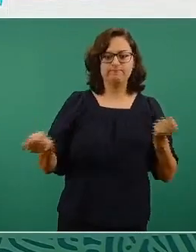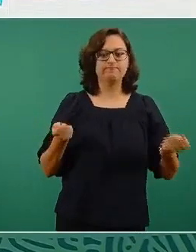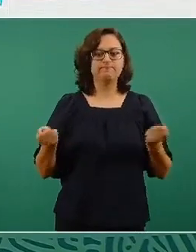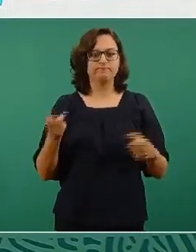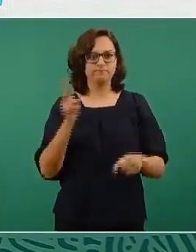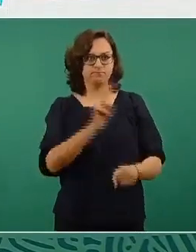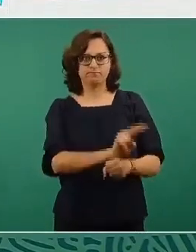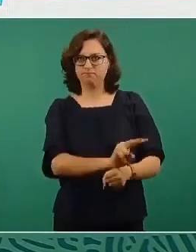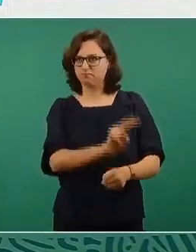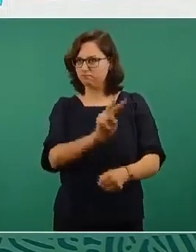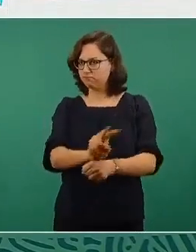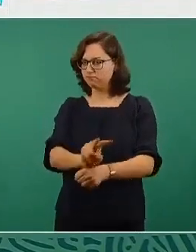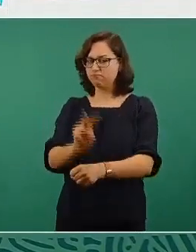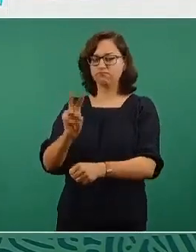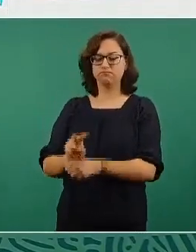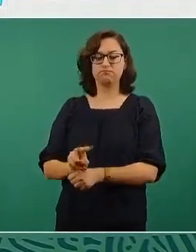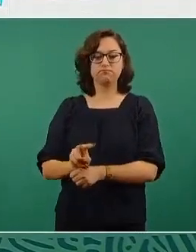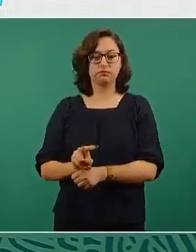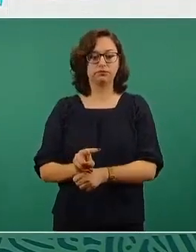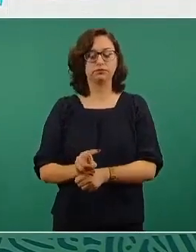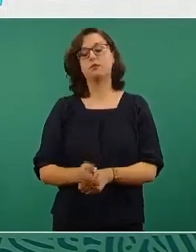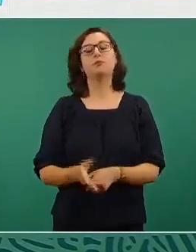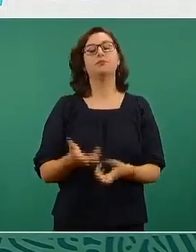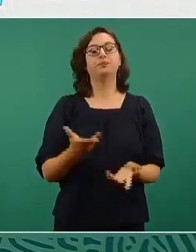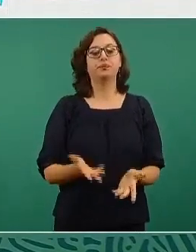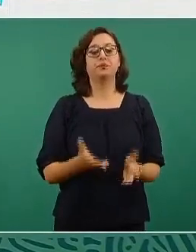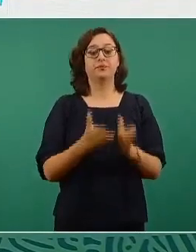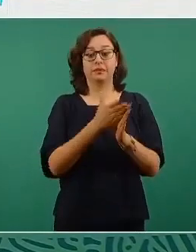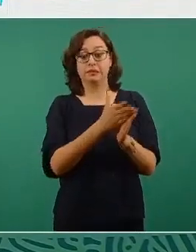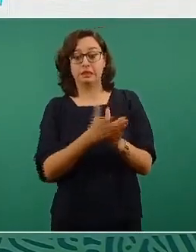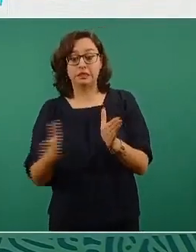Este ya, eso fue en finales de diciembre,